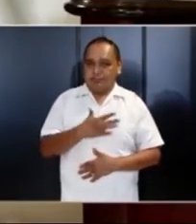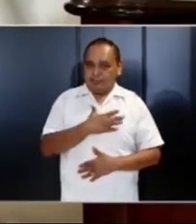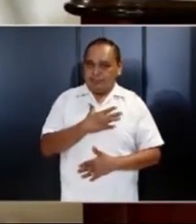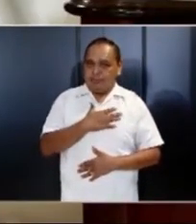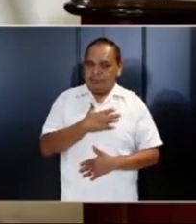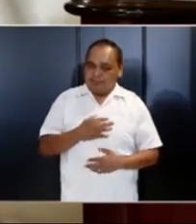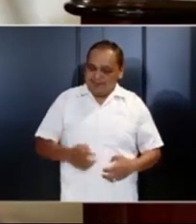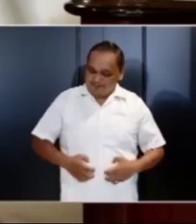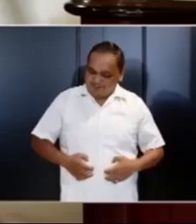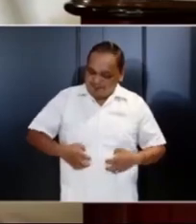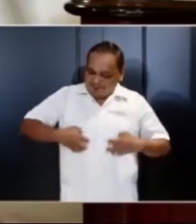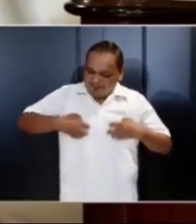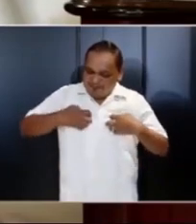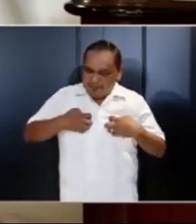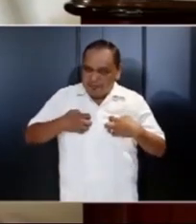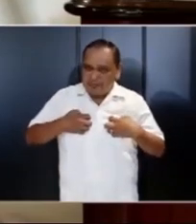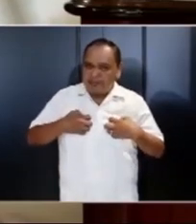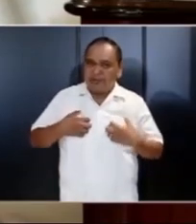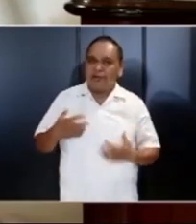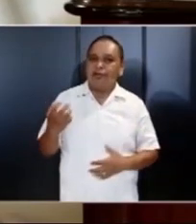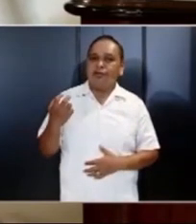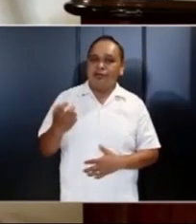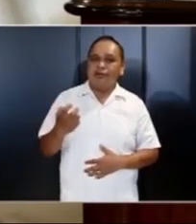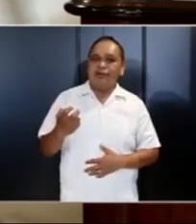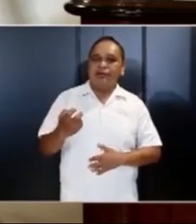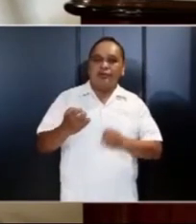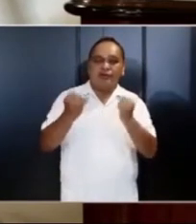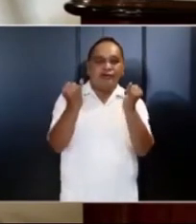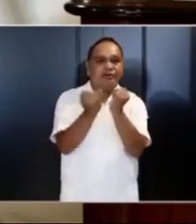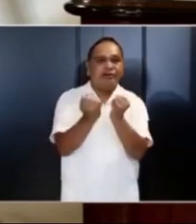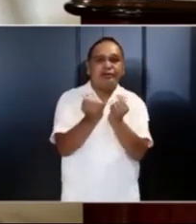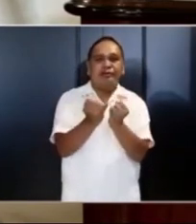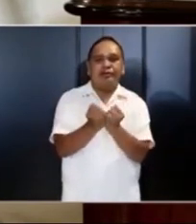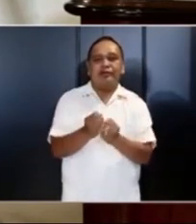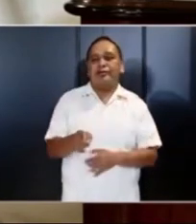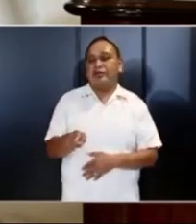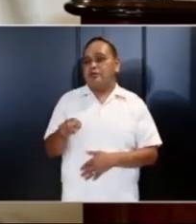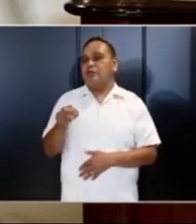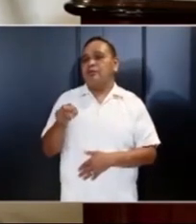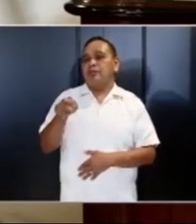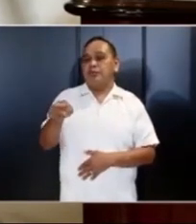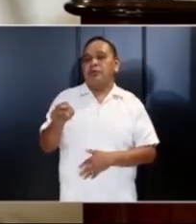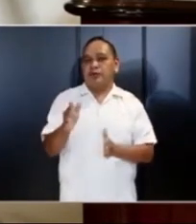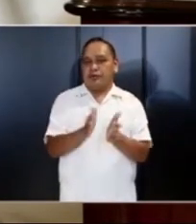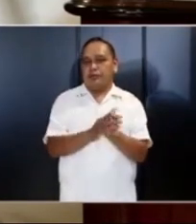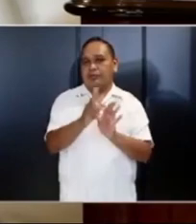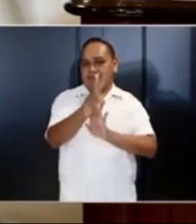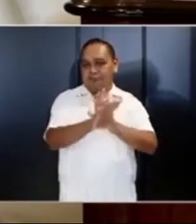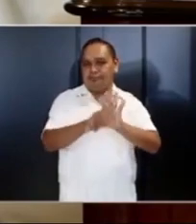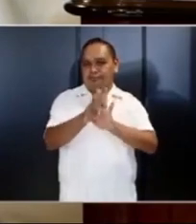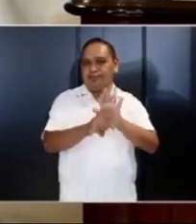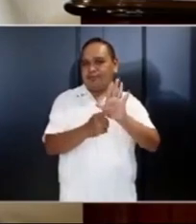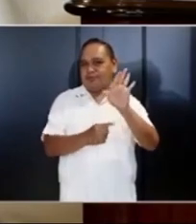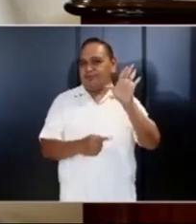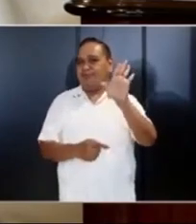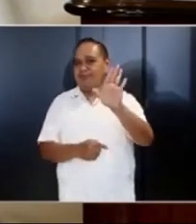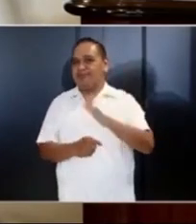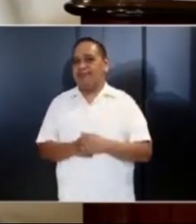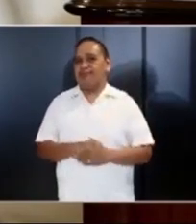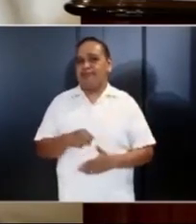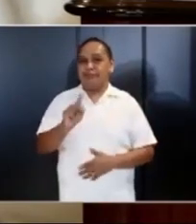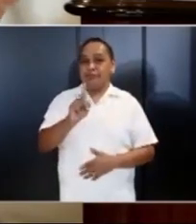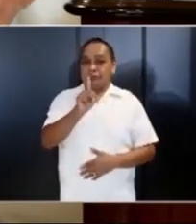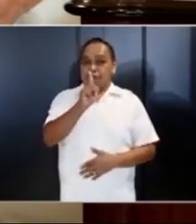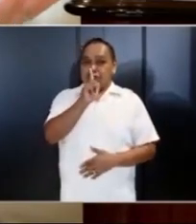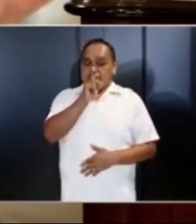indignación por un lado, por el otro digo, qué bueno que hoy se puede evidenciar esto, por eso no me podía quedar yo